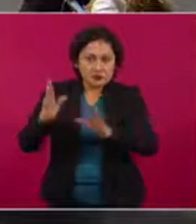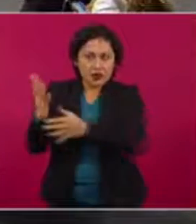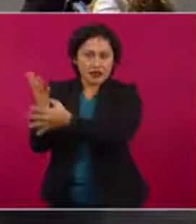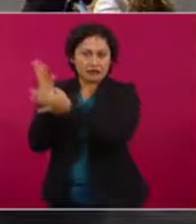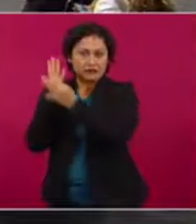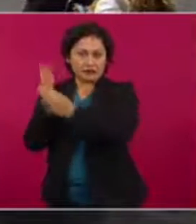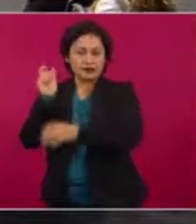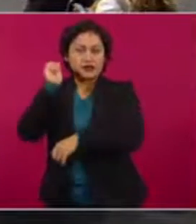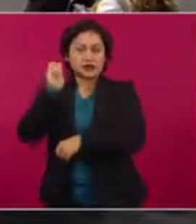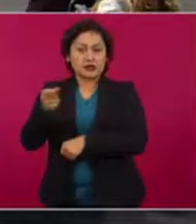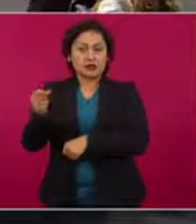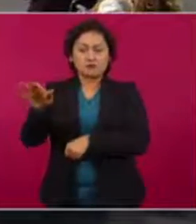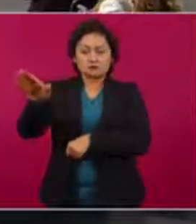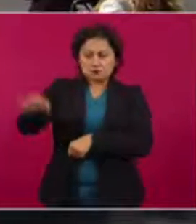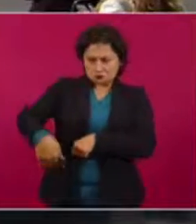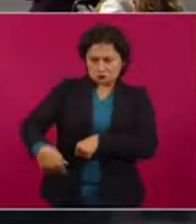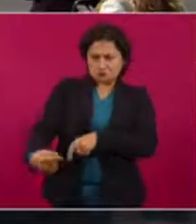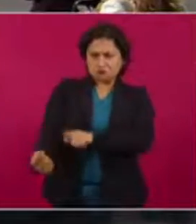un